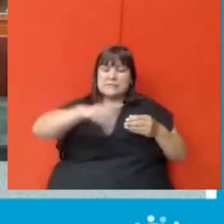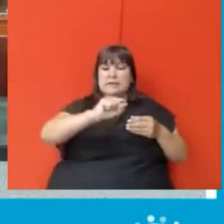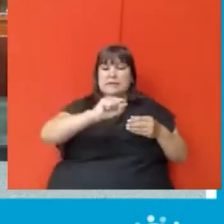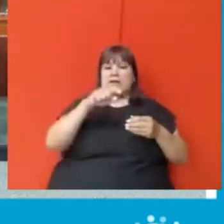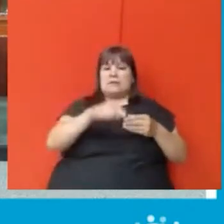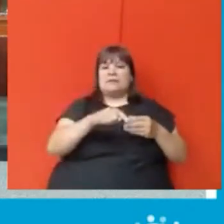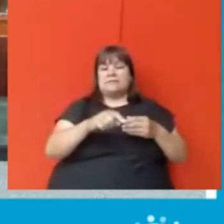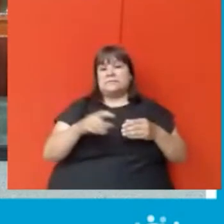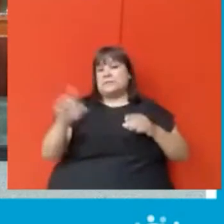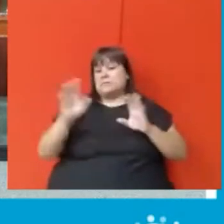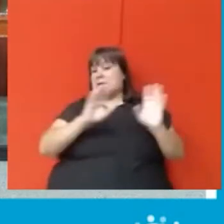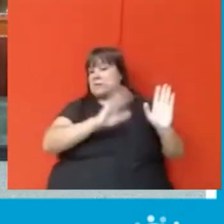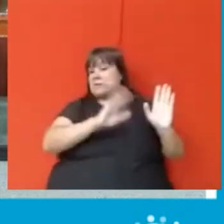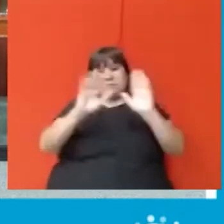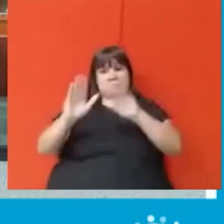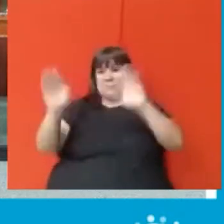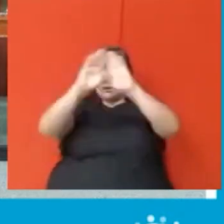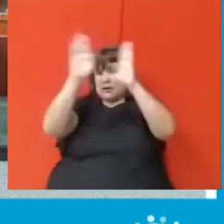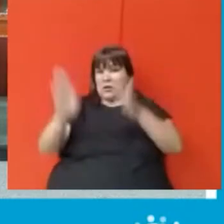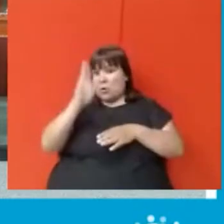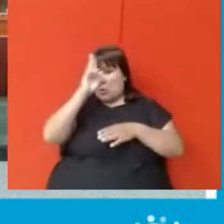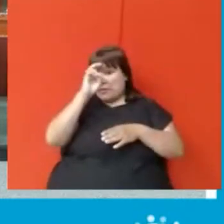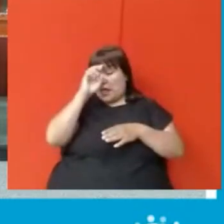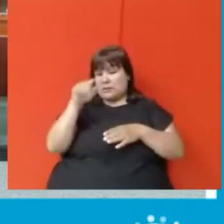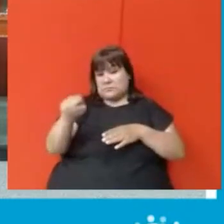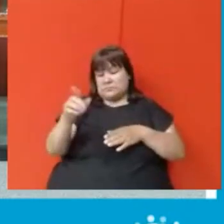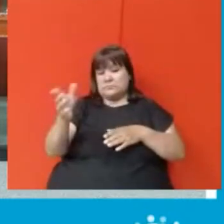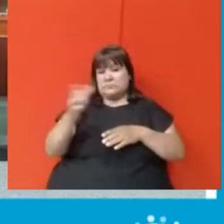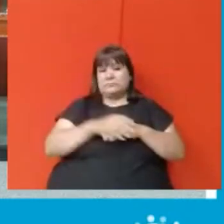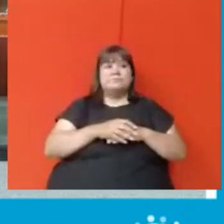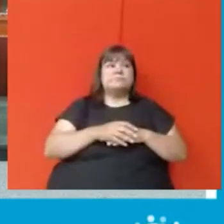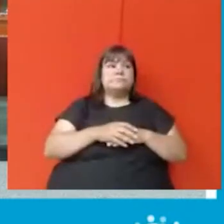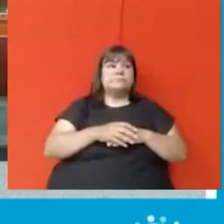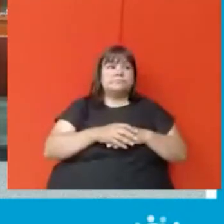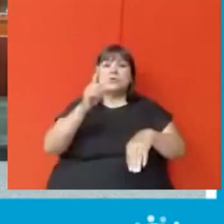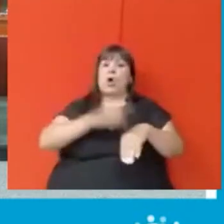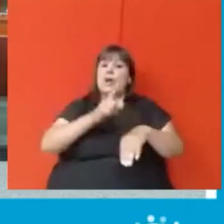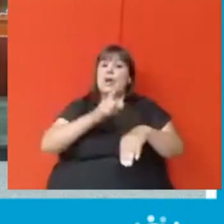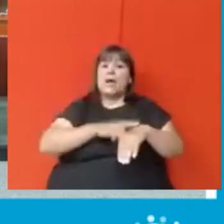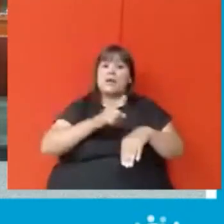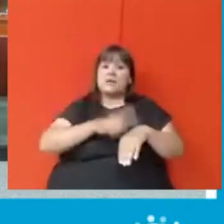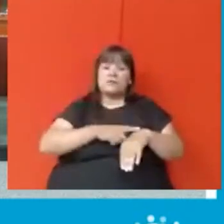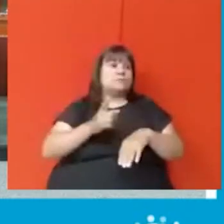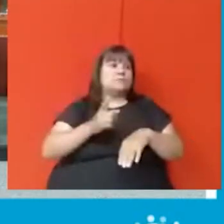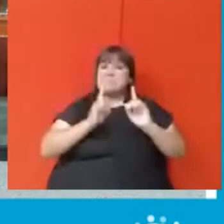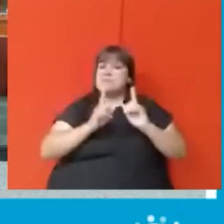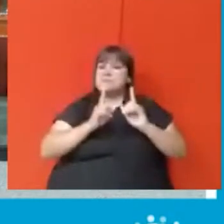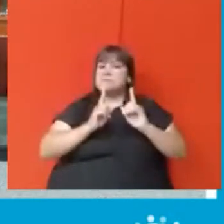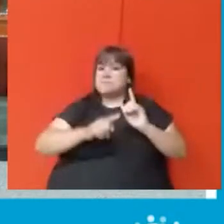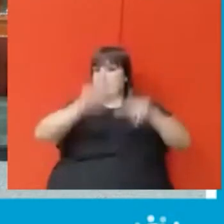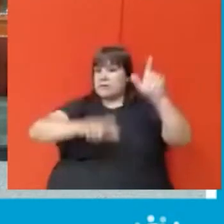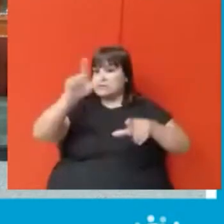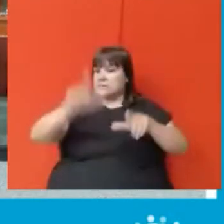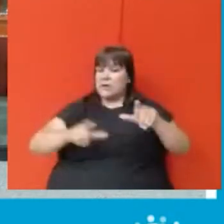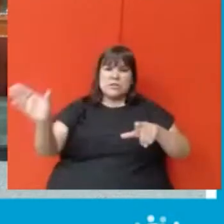hospitales, en un horario fijo, digamos, todo el mundo se tiene que bañar o todo el mundo se